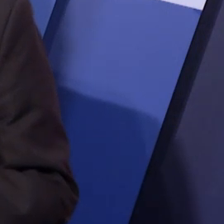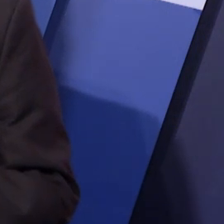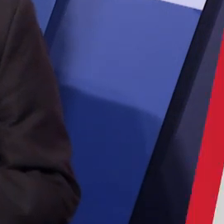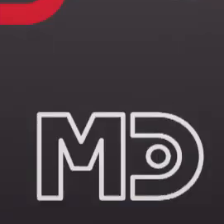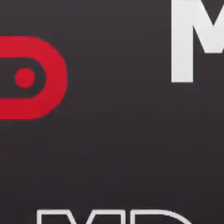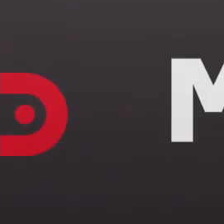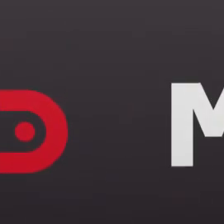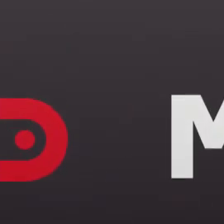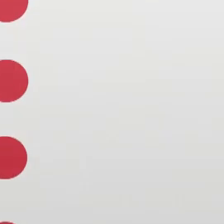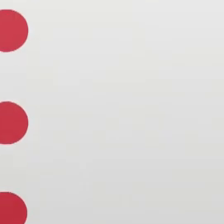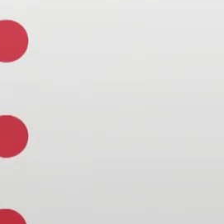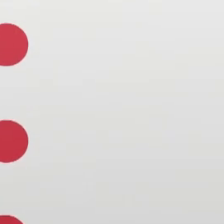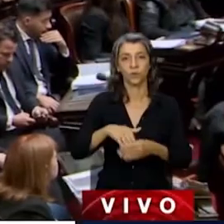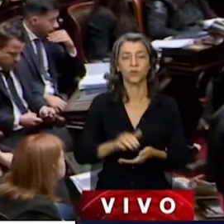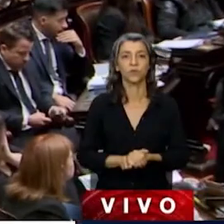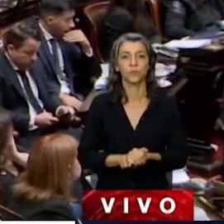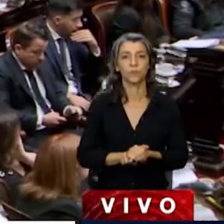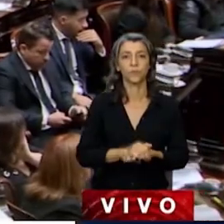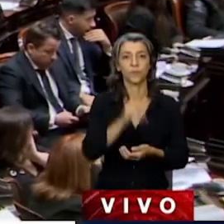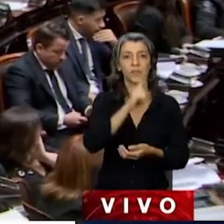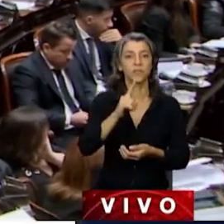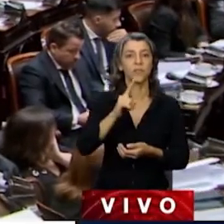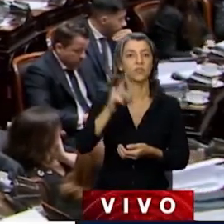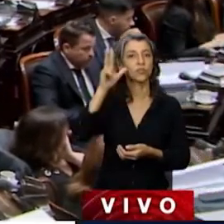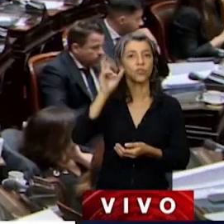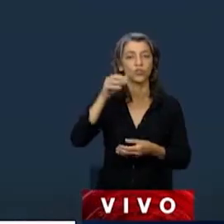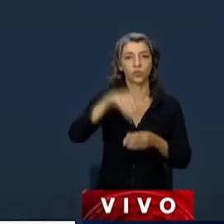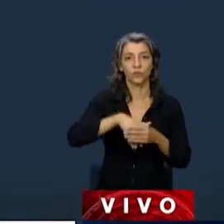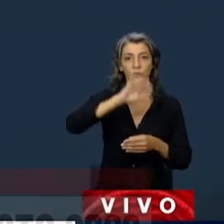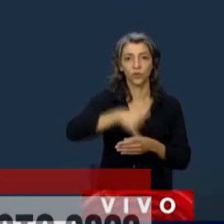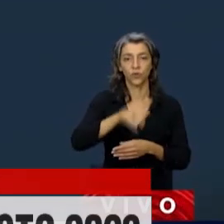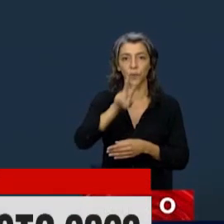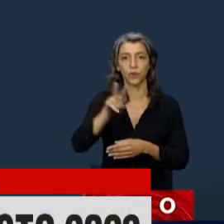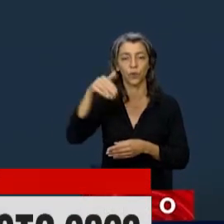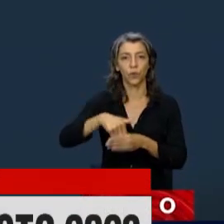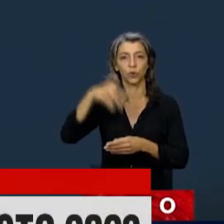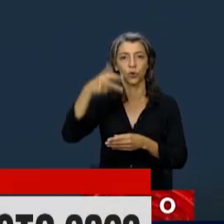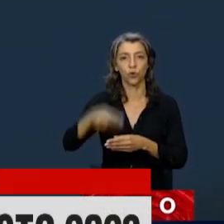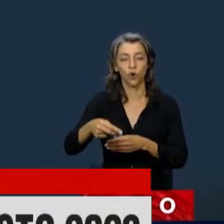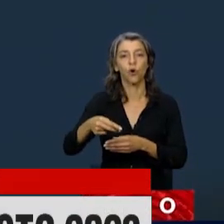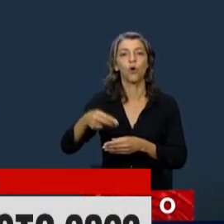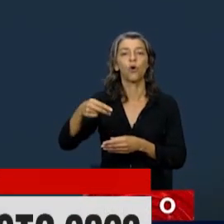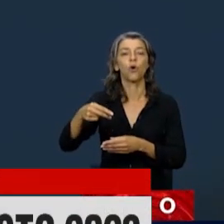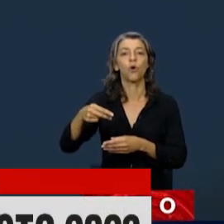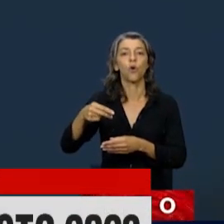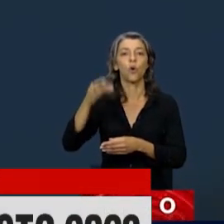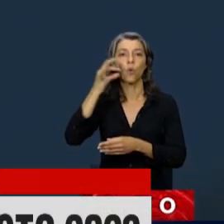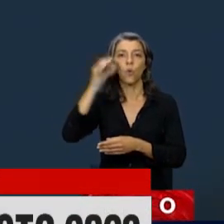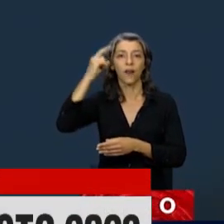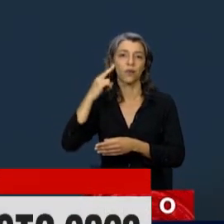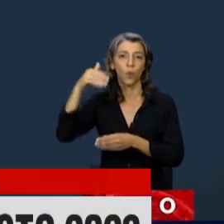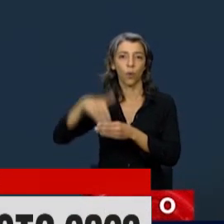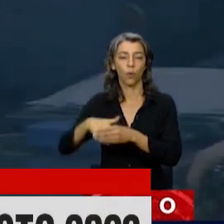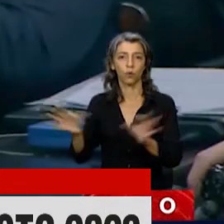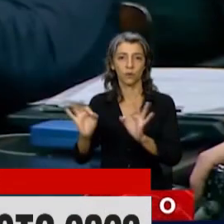del presupuesto porque lo requiere, lo necesita indefectiblemente para el año próximo. Una de